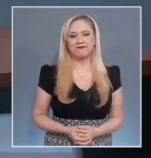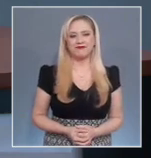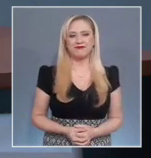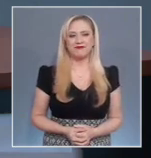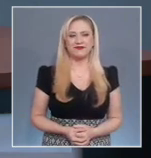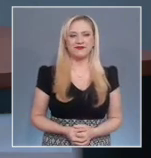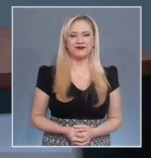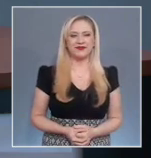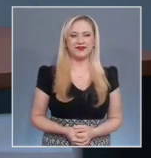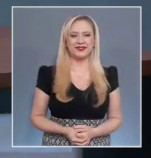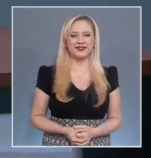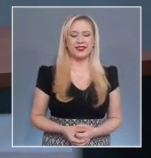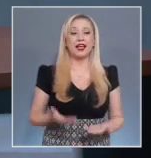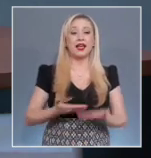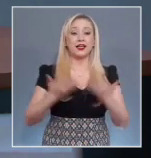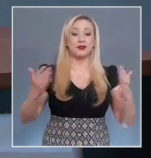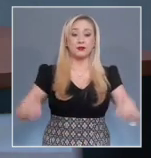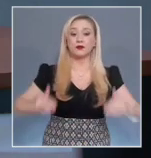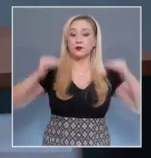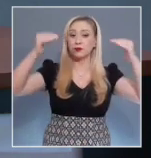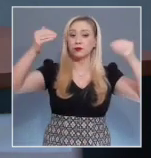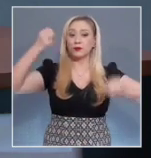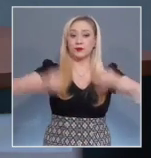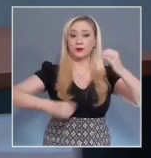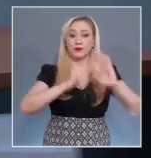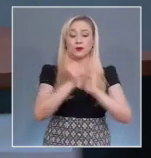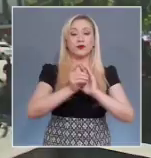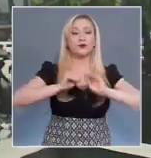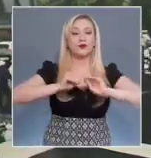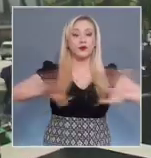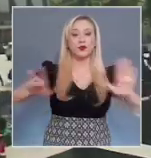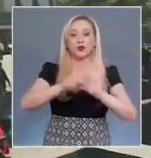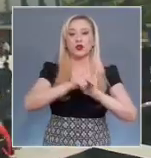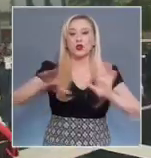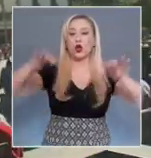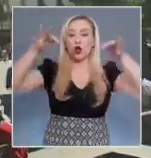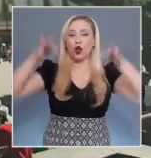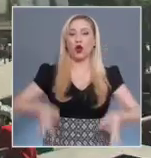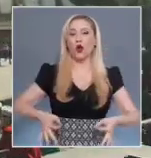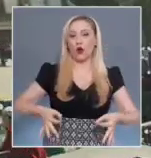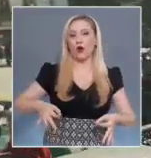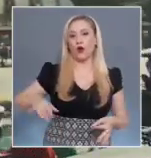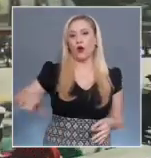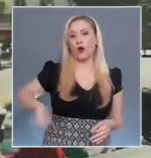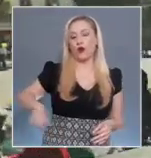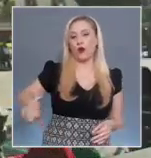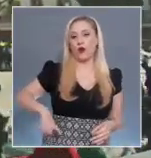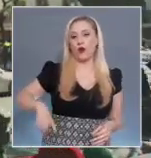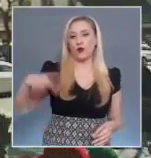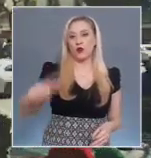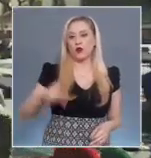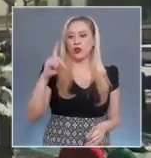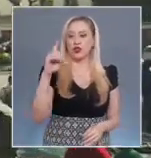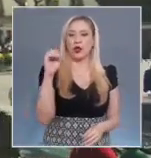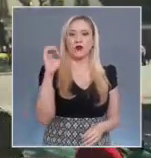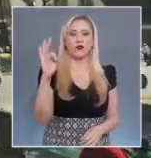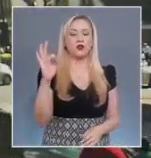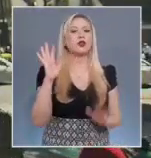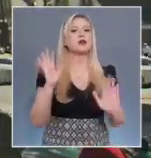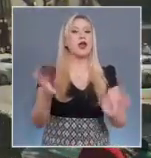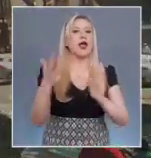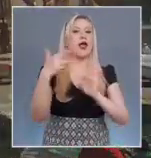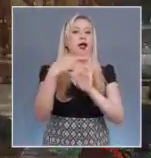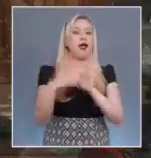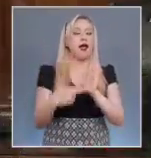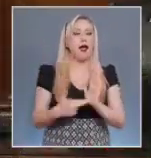Y la Suprema Corte publicó en el Diario Oficial el acuerdo del Pleno con la lista de aspirantes que cumplieron con los requisitos para participar en el